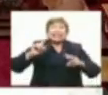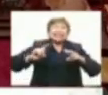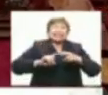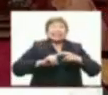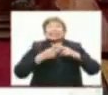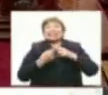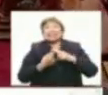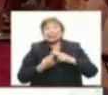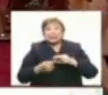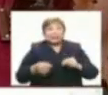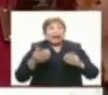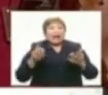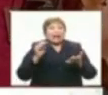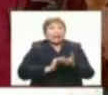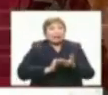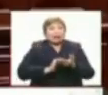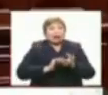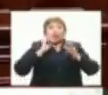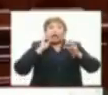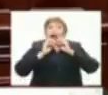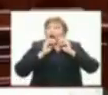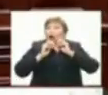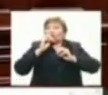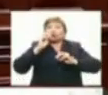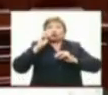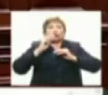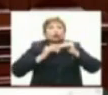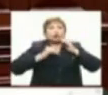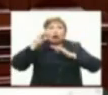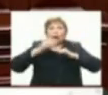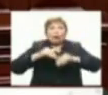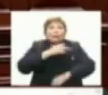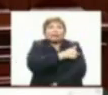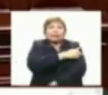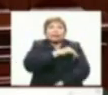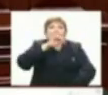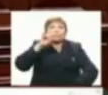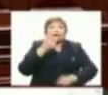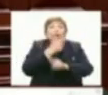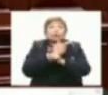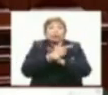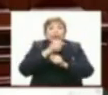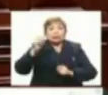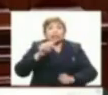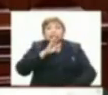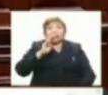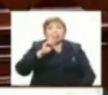Iniciaremos, además, con la construcción del hospital en San Juan del Urigancho y en el Urae.